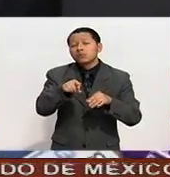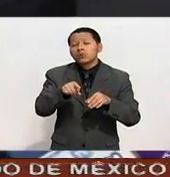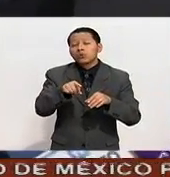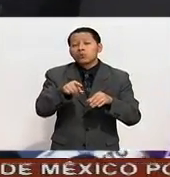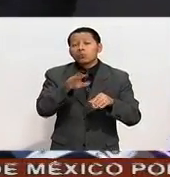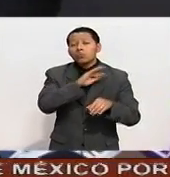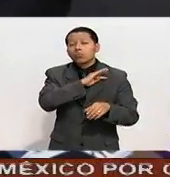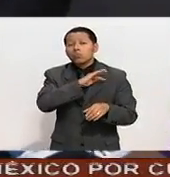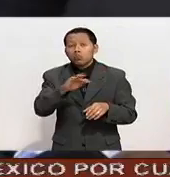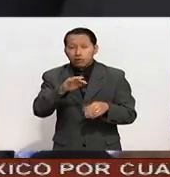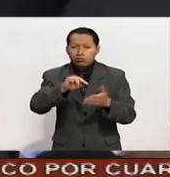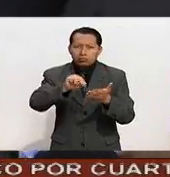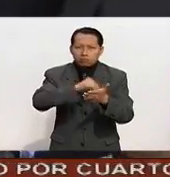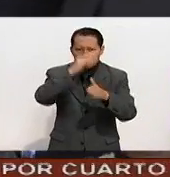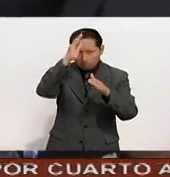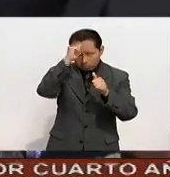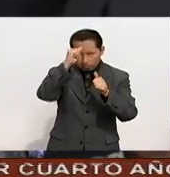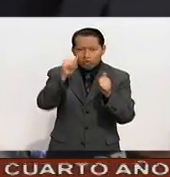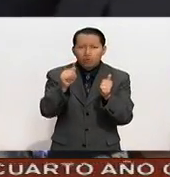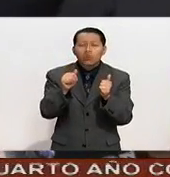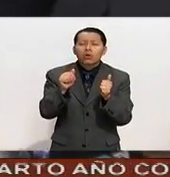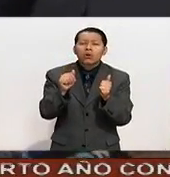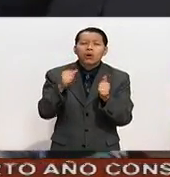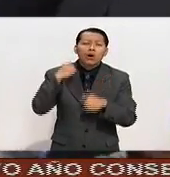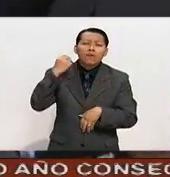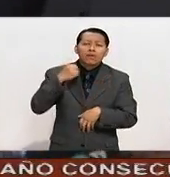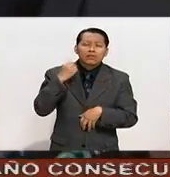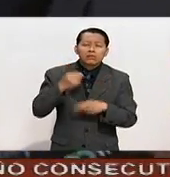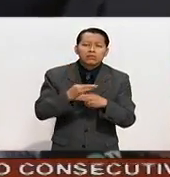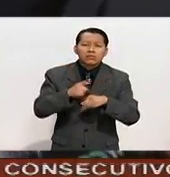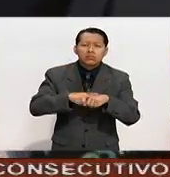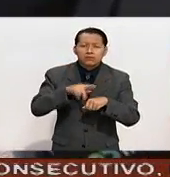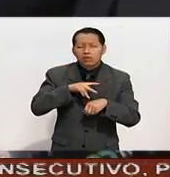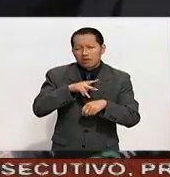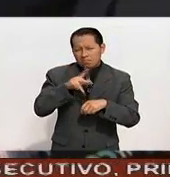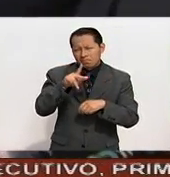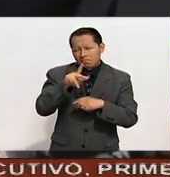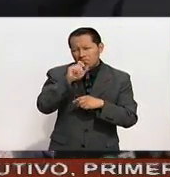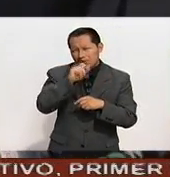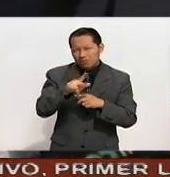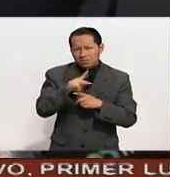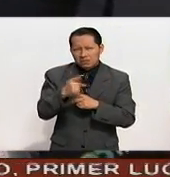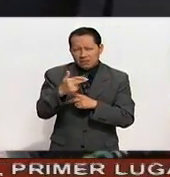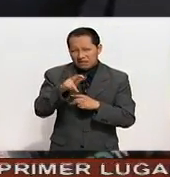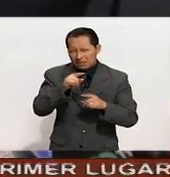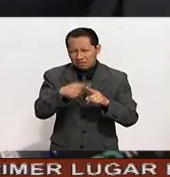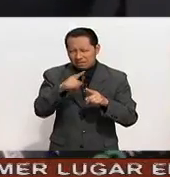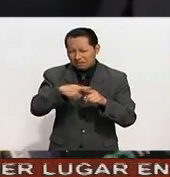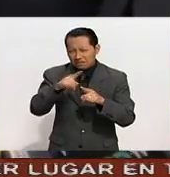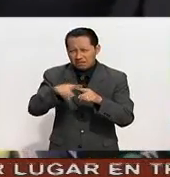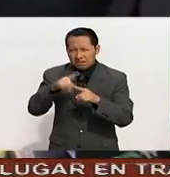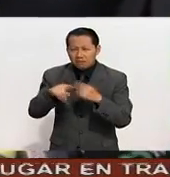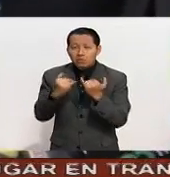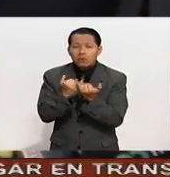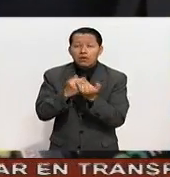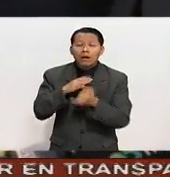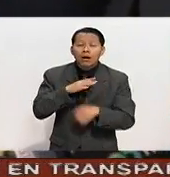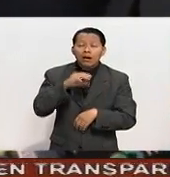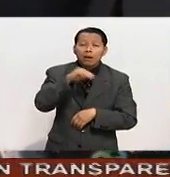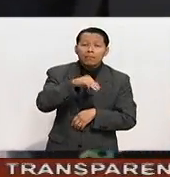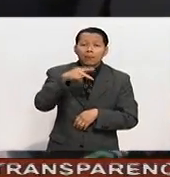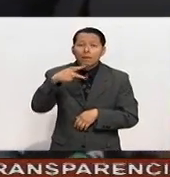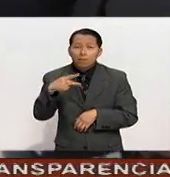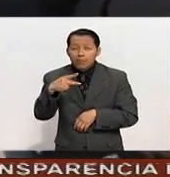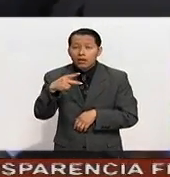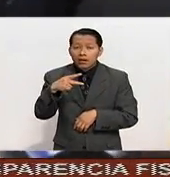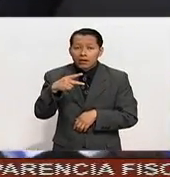colaboración que tenemos con la Conferencia Nacional de Procuradurías y se trabajaron en los ministerios públicos